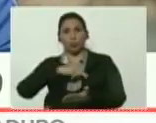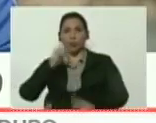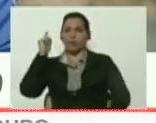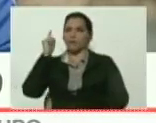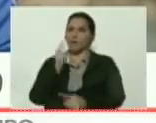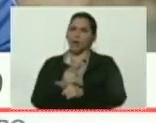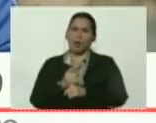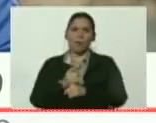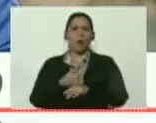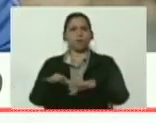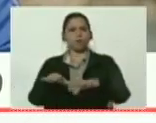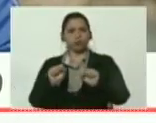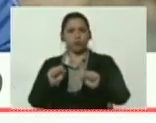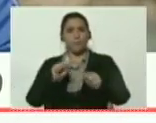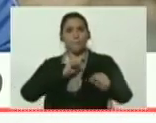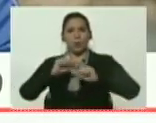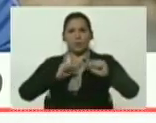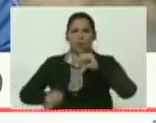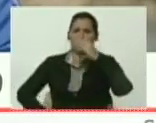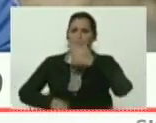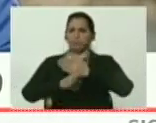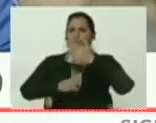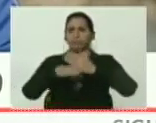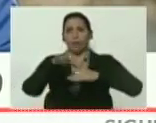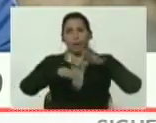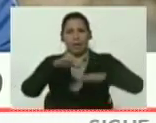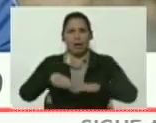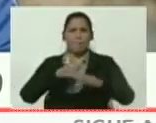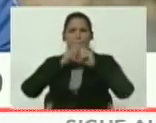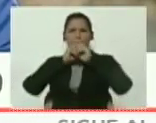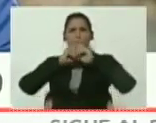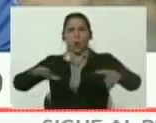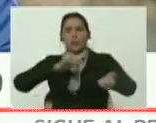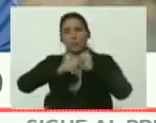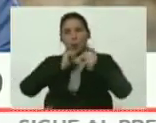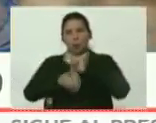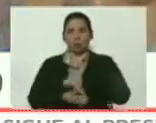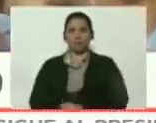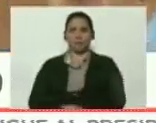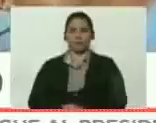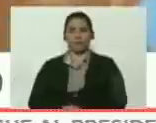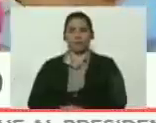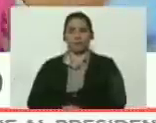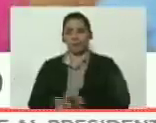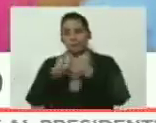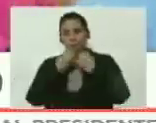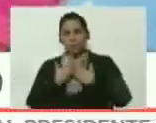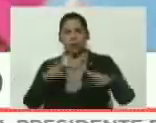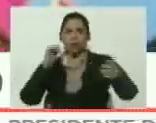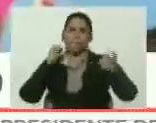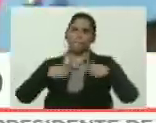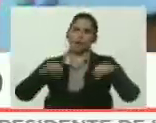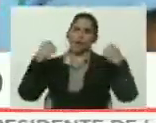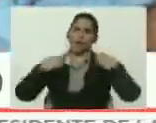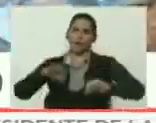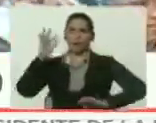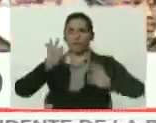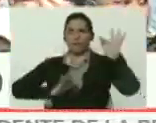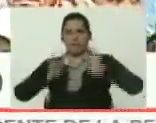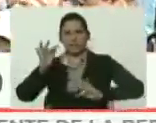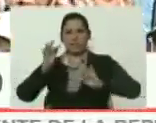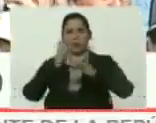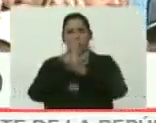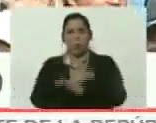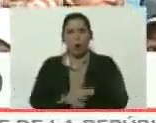que asegurar que este movimiento siga adelante, masificando el deporte, las buenas prácticas físicas, los